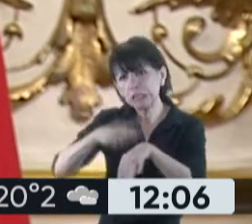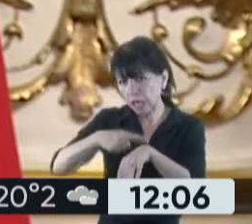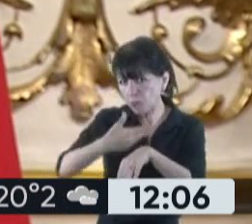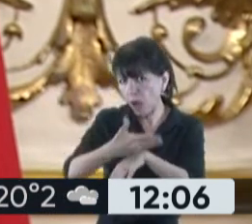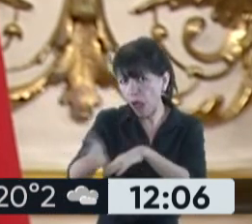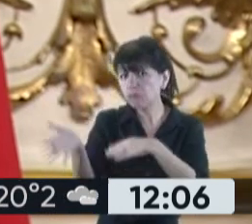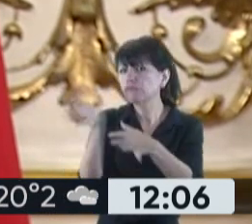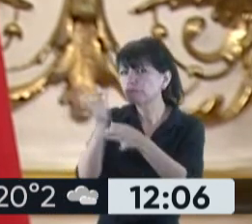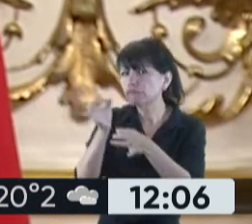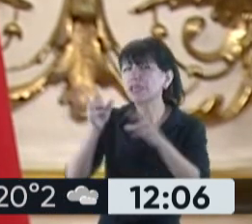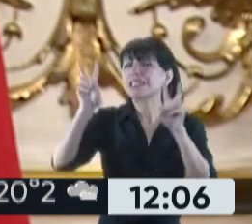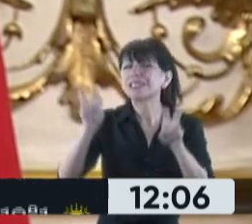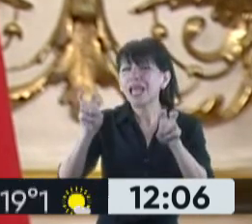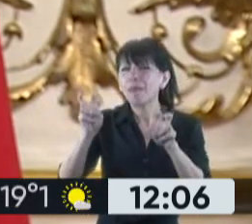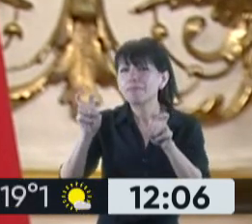Unión Europea-Mercosur.